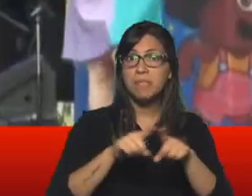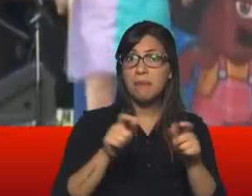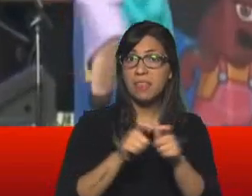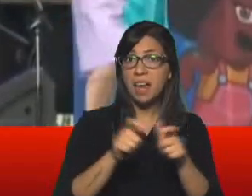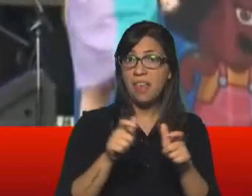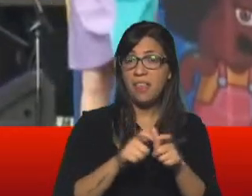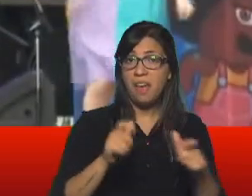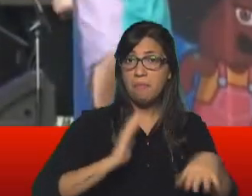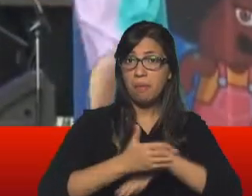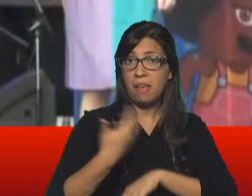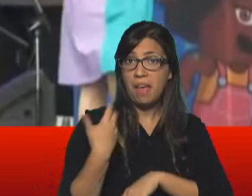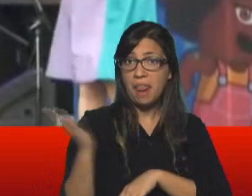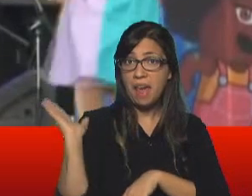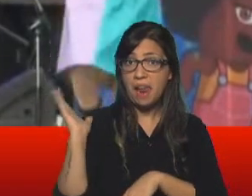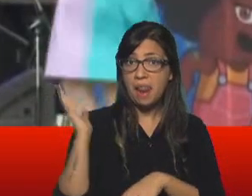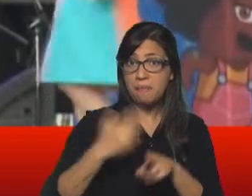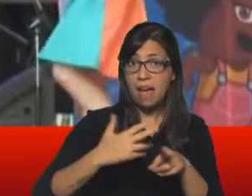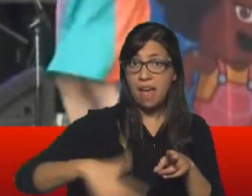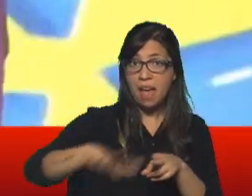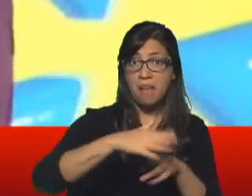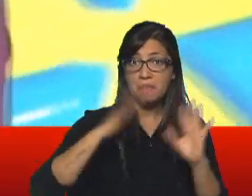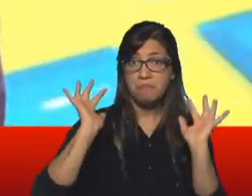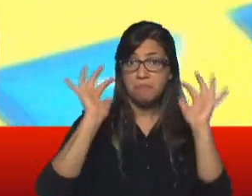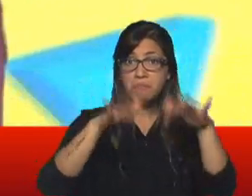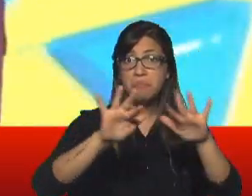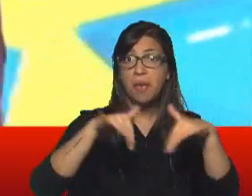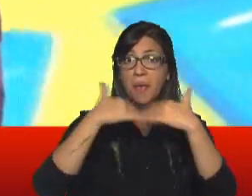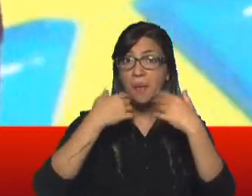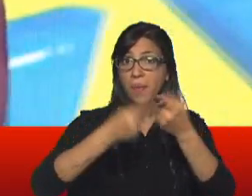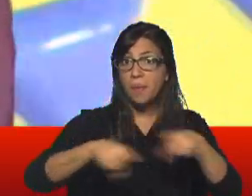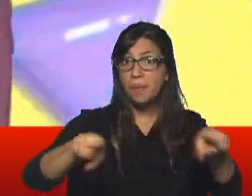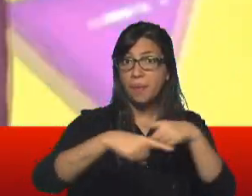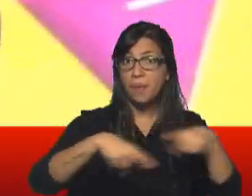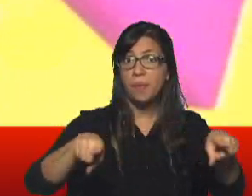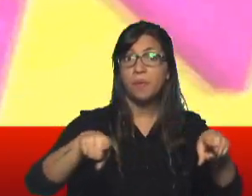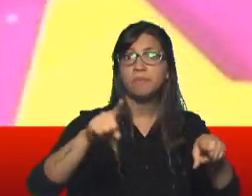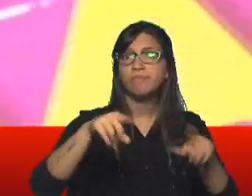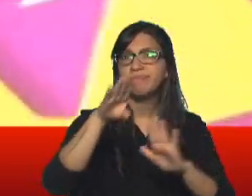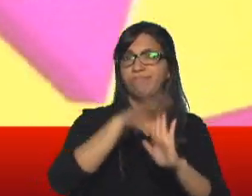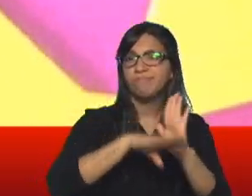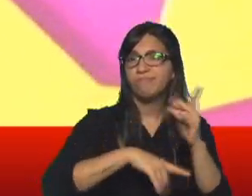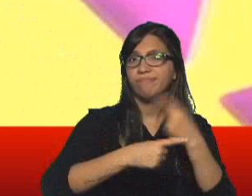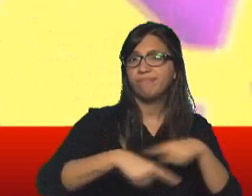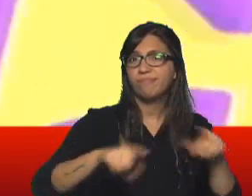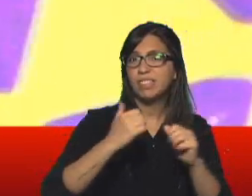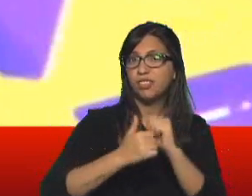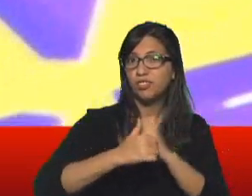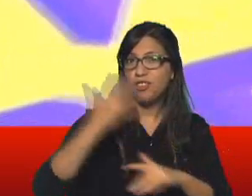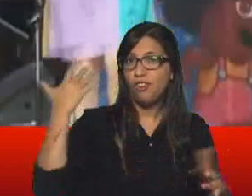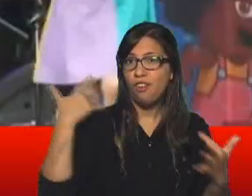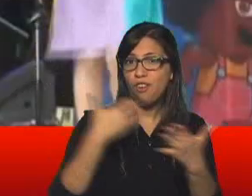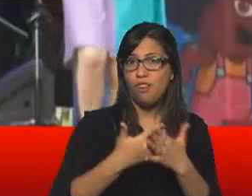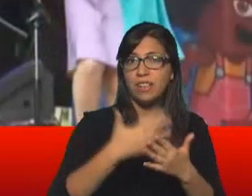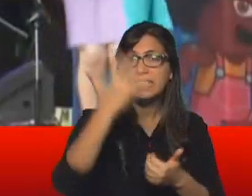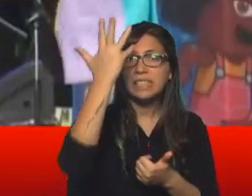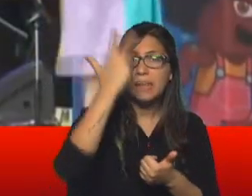general, con la entrada general al parque, se puede ir a ver este musical que recorre el cancionero de la historia, ¿no? Con San